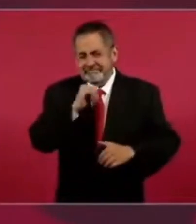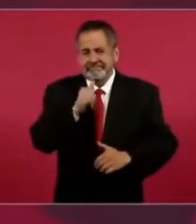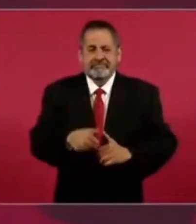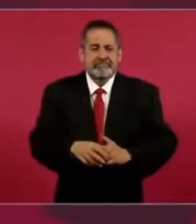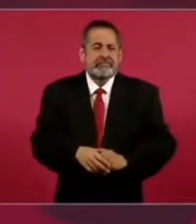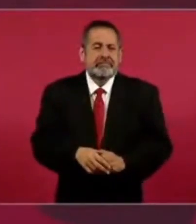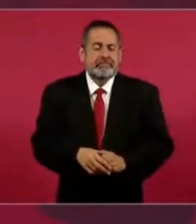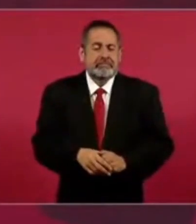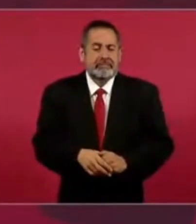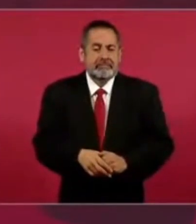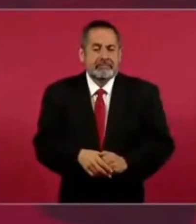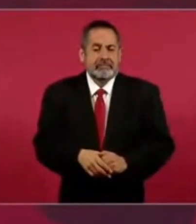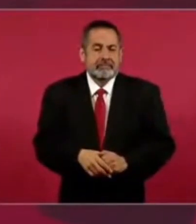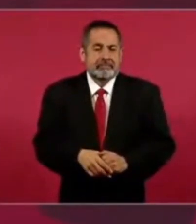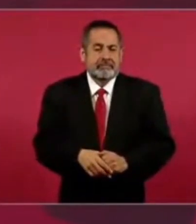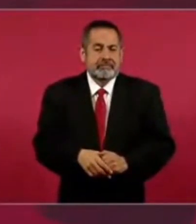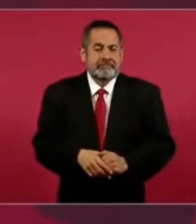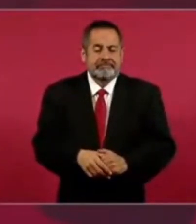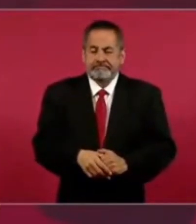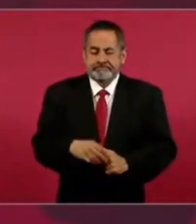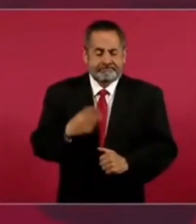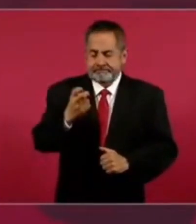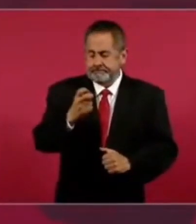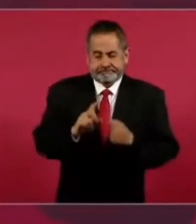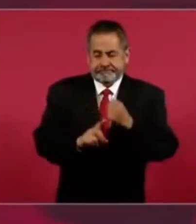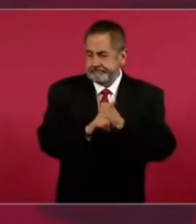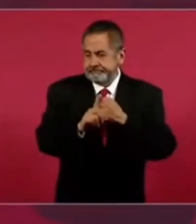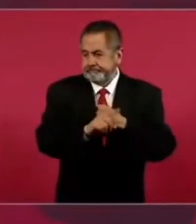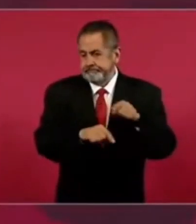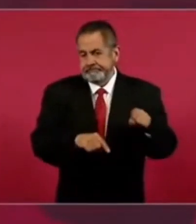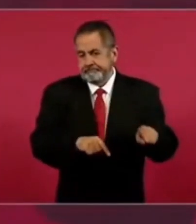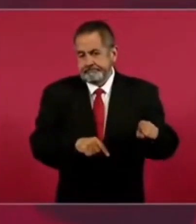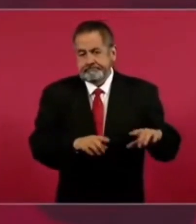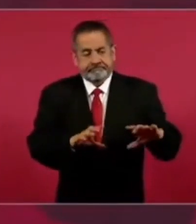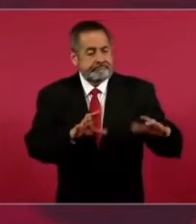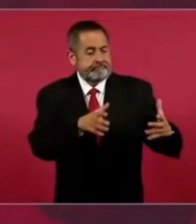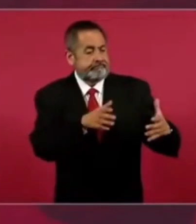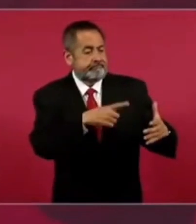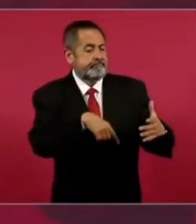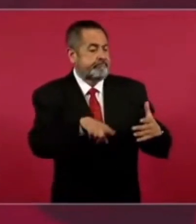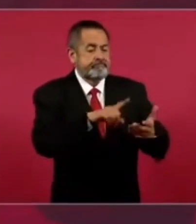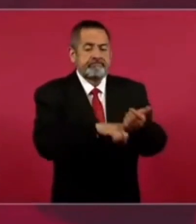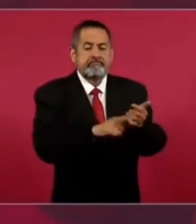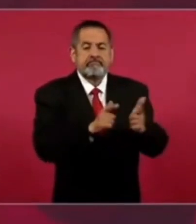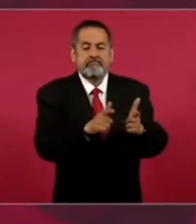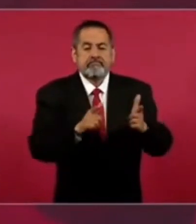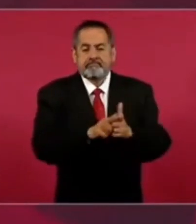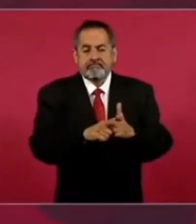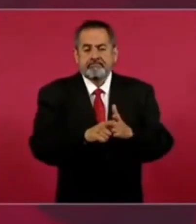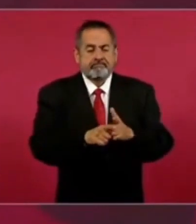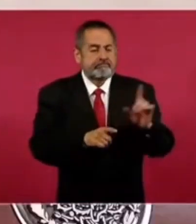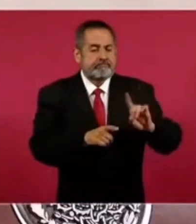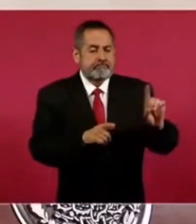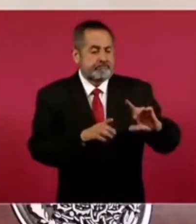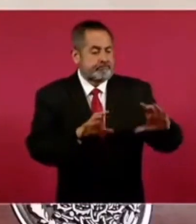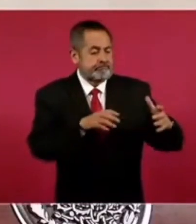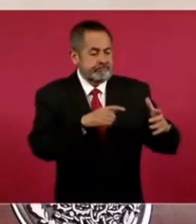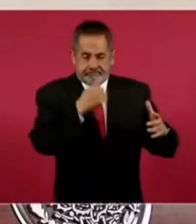No. Ese es un problema que tiene la derecha, el pensamiento conservador.